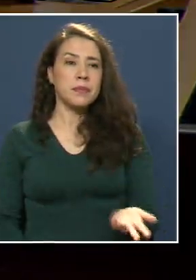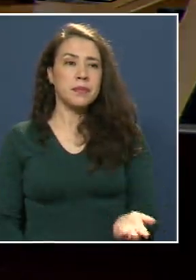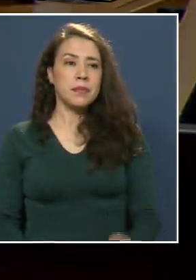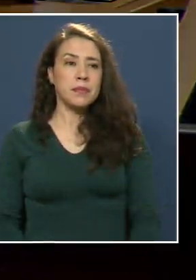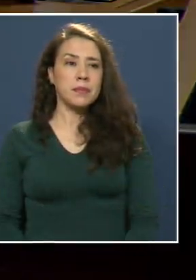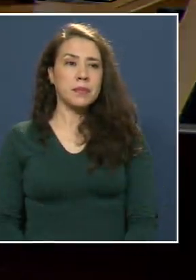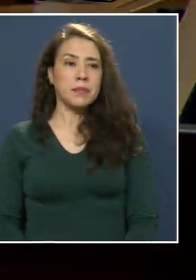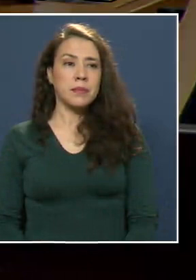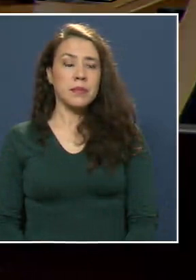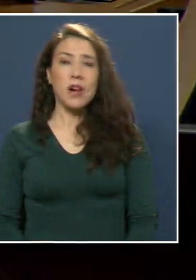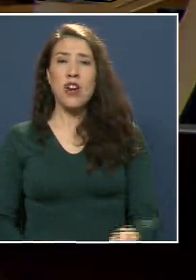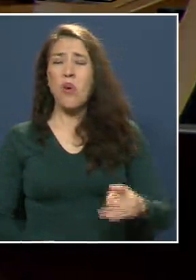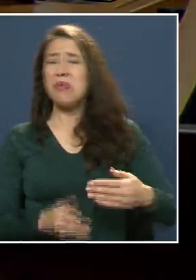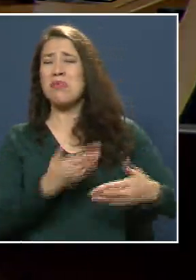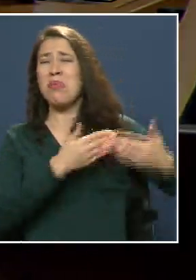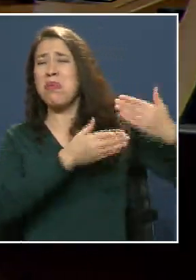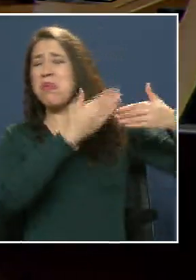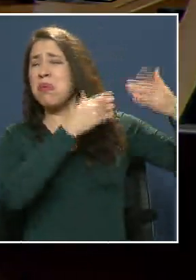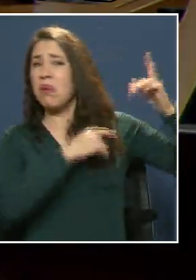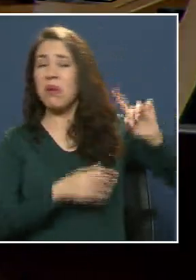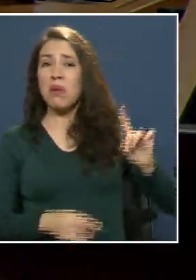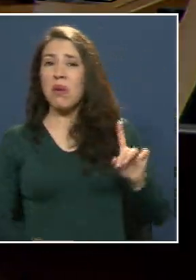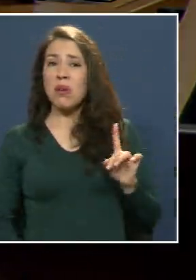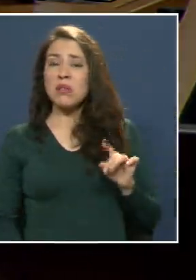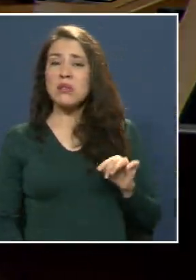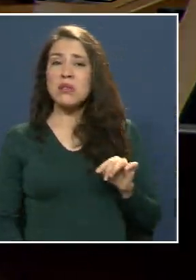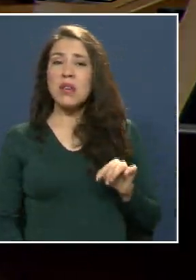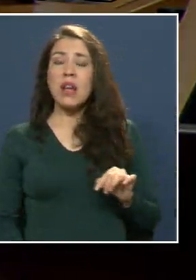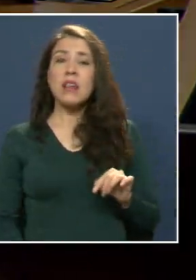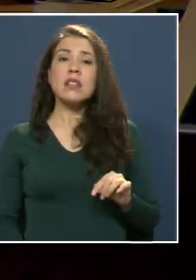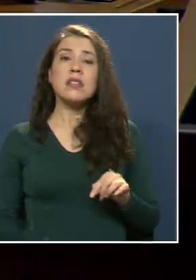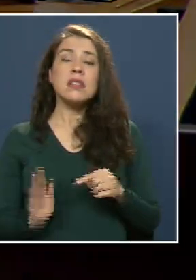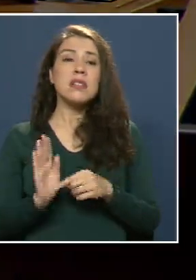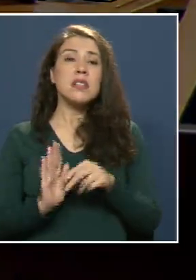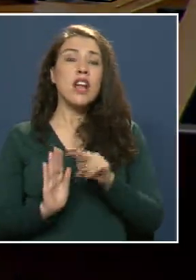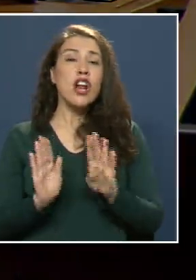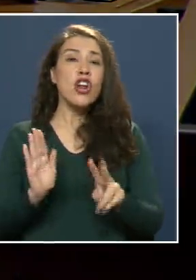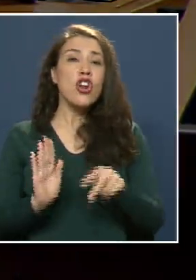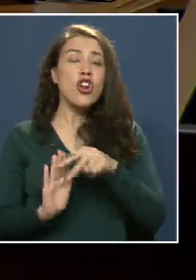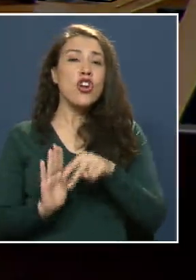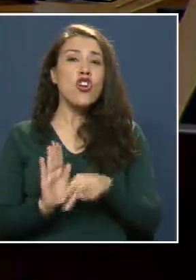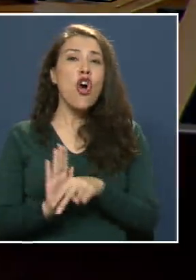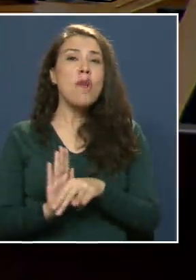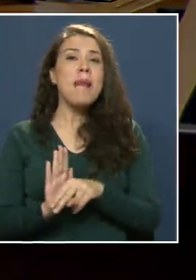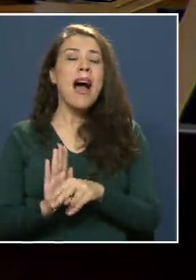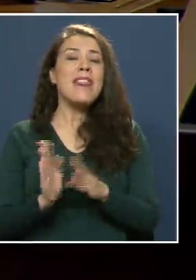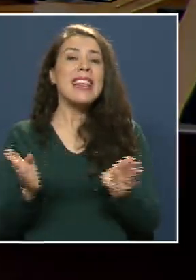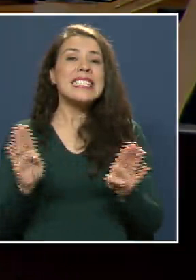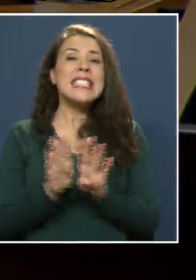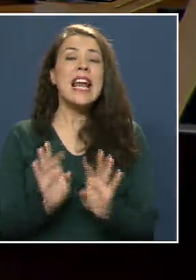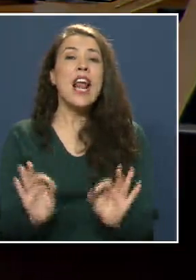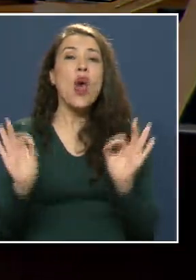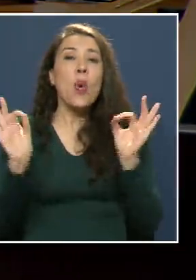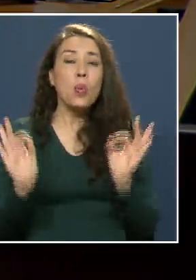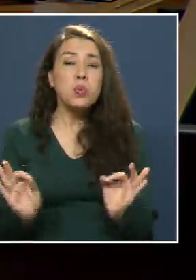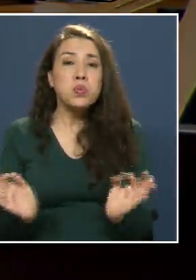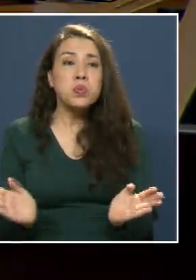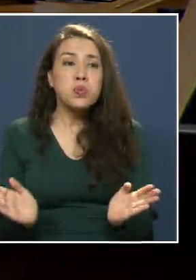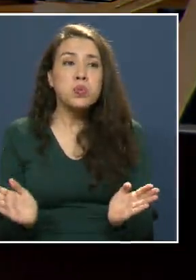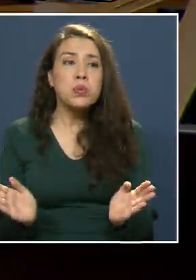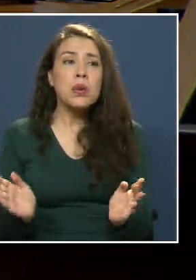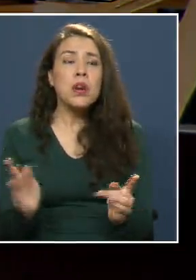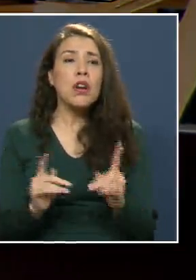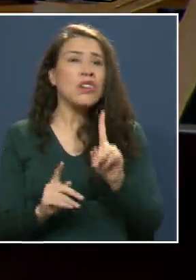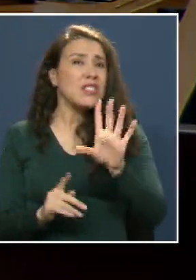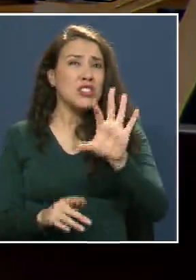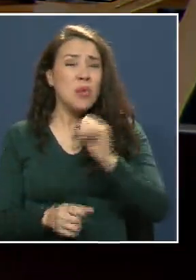estamos yendo tan atrás en el tiempo. Esta es una norma de cierre, una norma de cierre que es correcta. No estamos yéndolo por 50